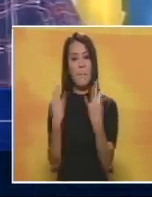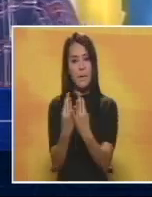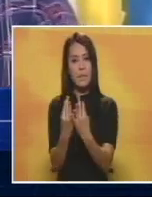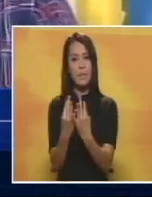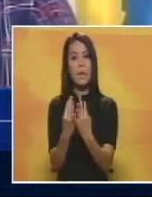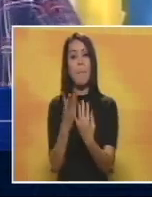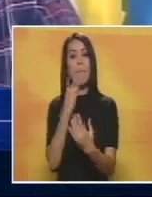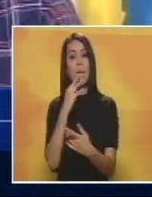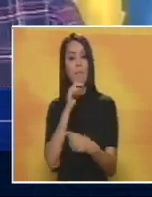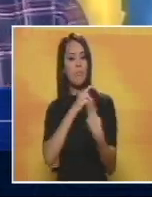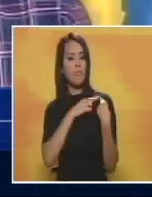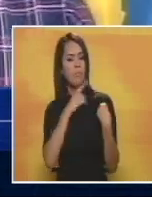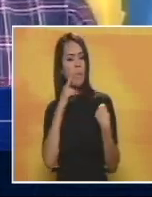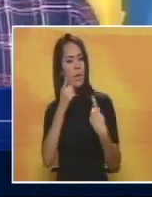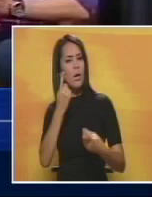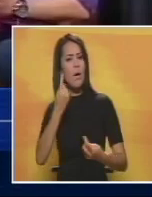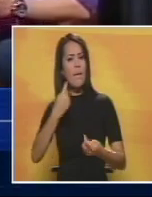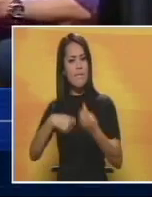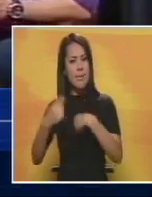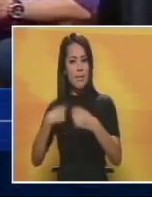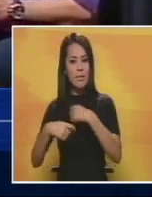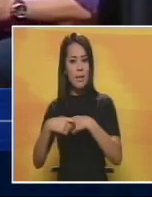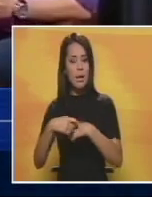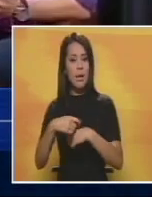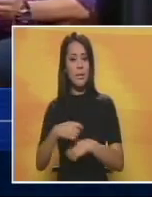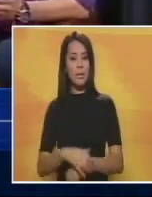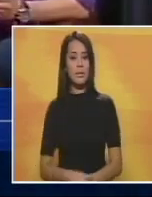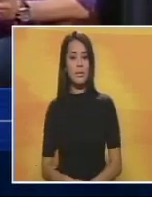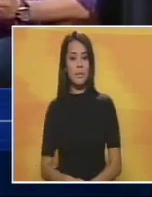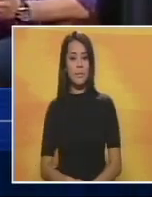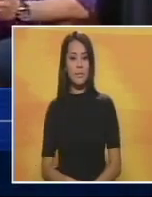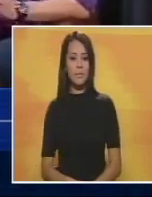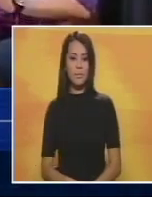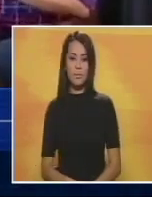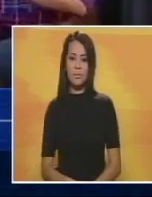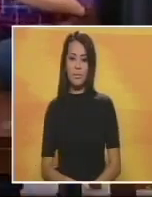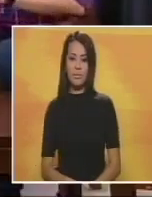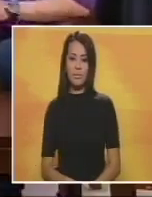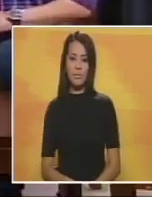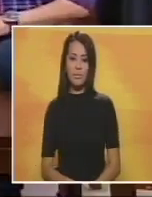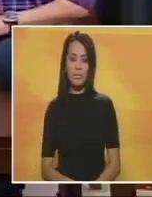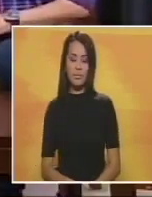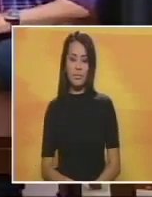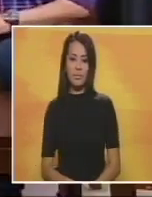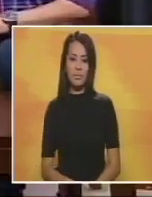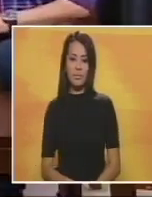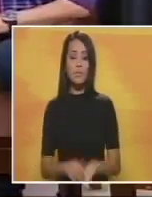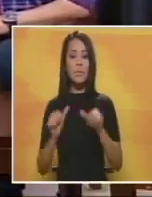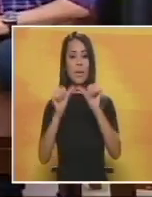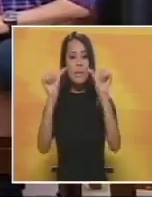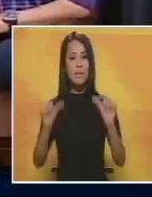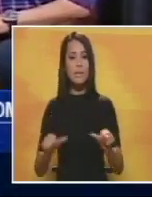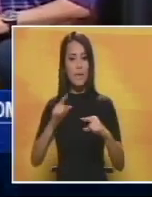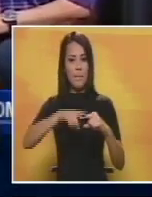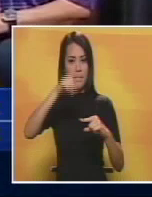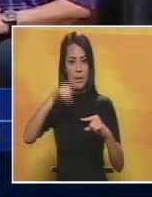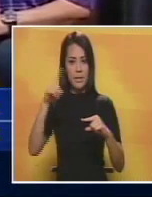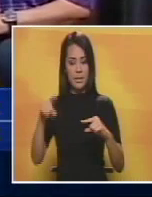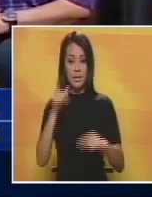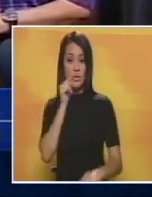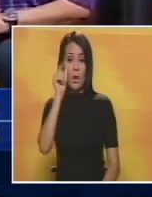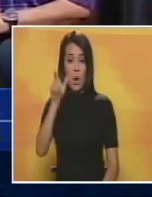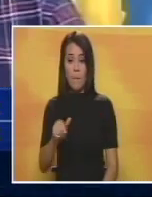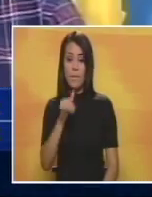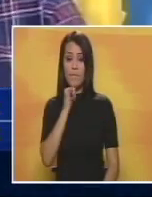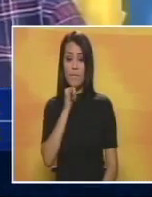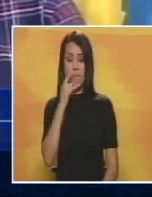de la venta sana que se hace allí pueda ser ubicada a unos metros. Tenemos suficiente terreno. Sobre el sistema eléctrico, Prieto resaltó que